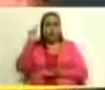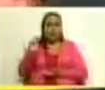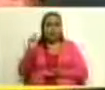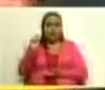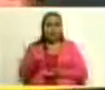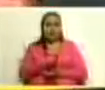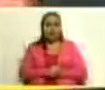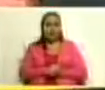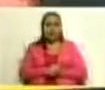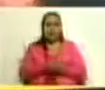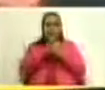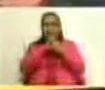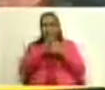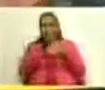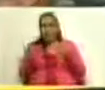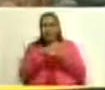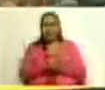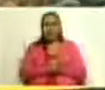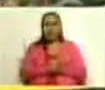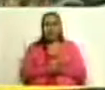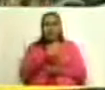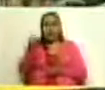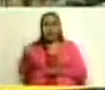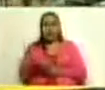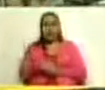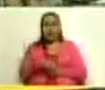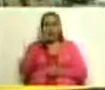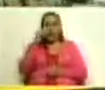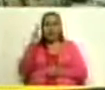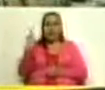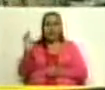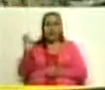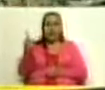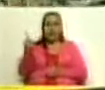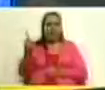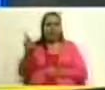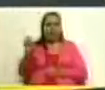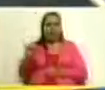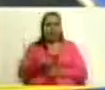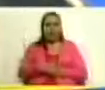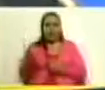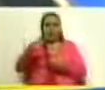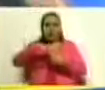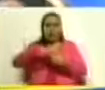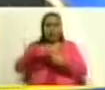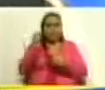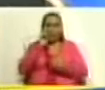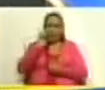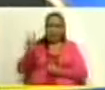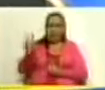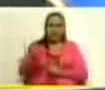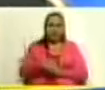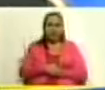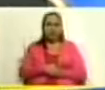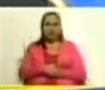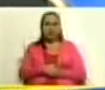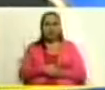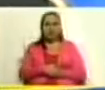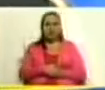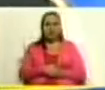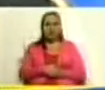y a todo. Ay, a Pedro Calzadilla, que se incorpora, no lo había visto. Al Pillo,